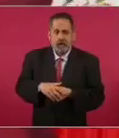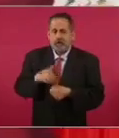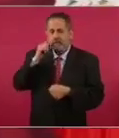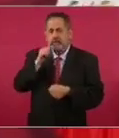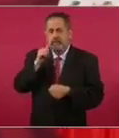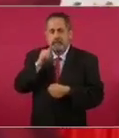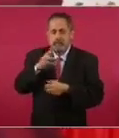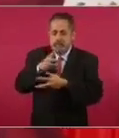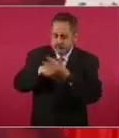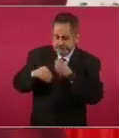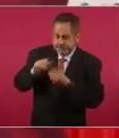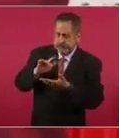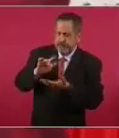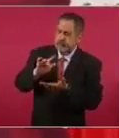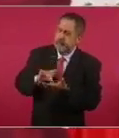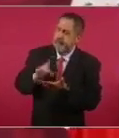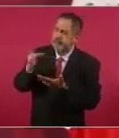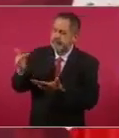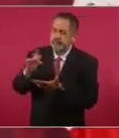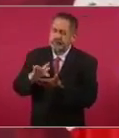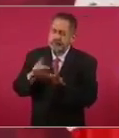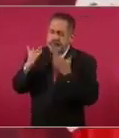agradecido.